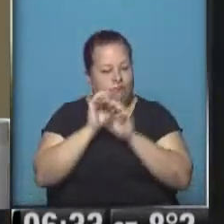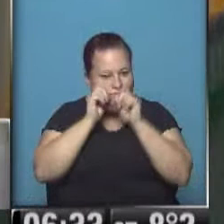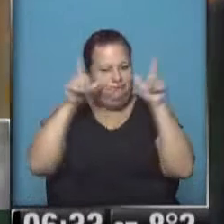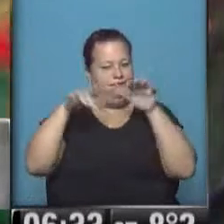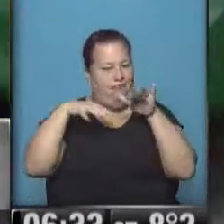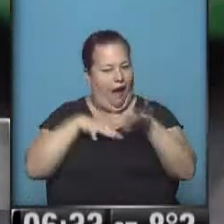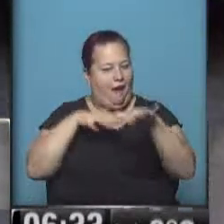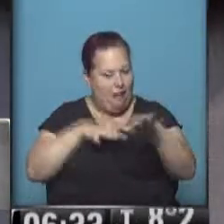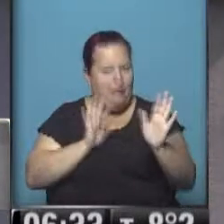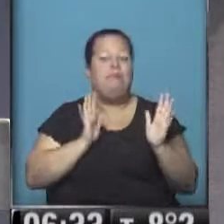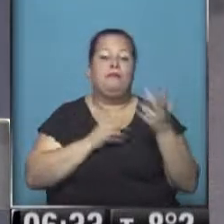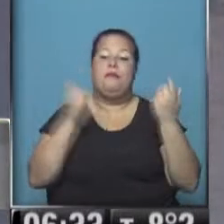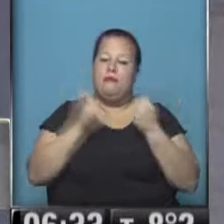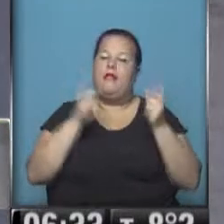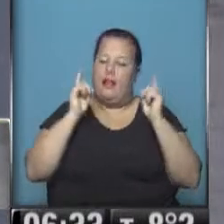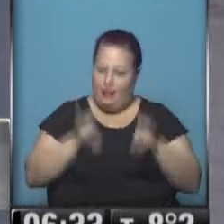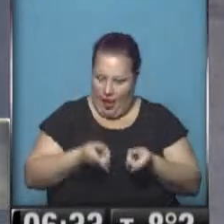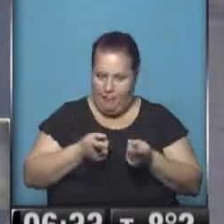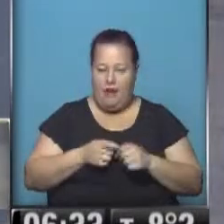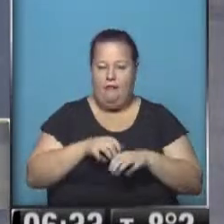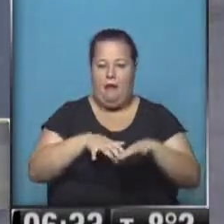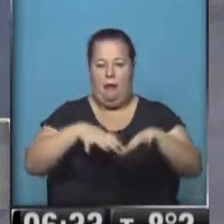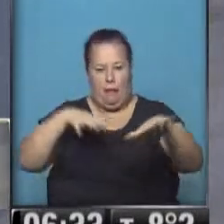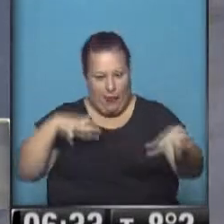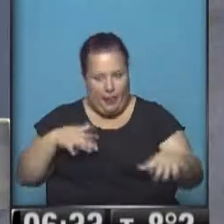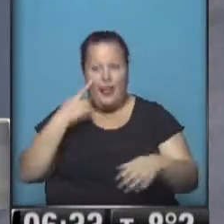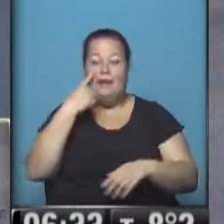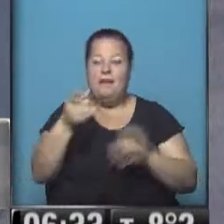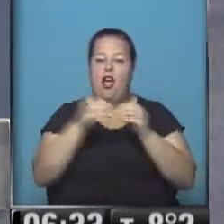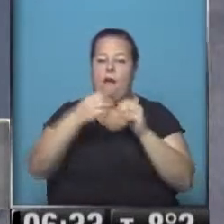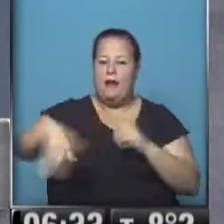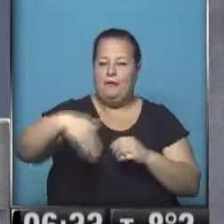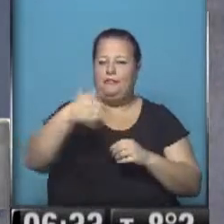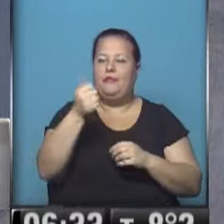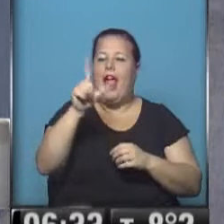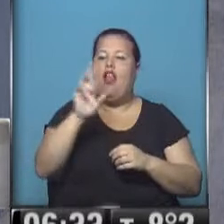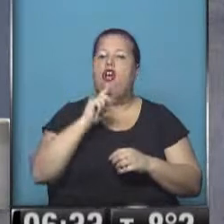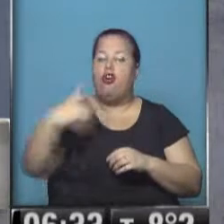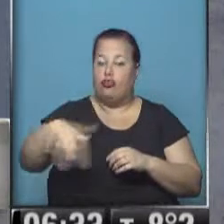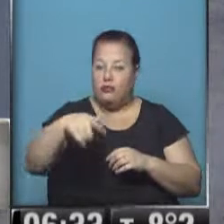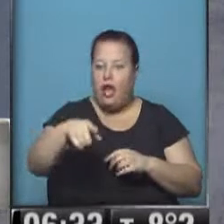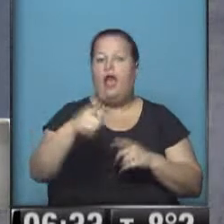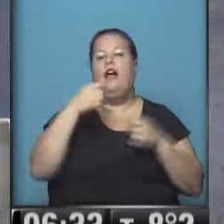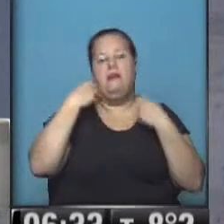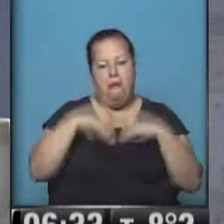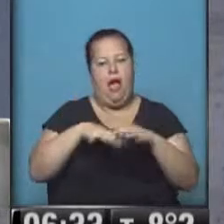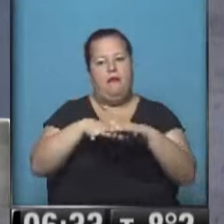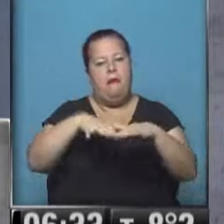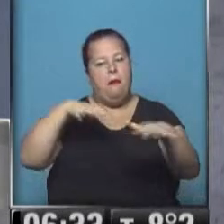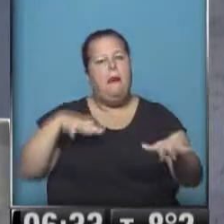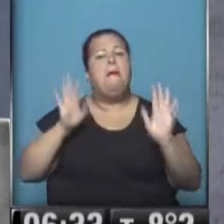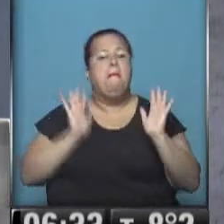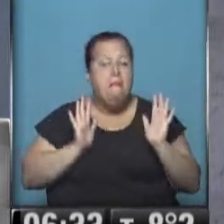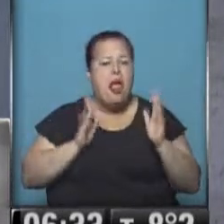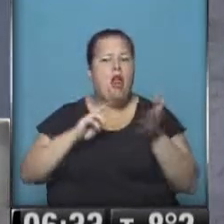ciudad y por supuesto que el tránsito acompaña aumenta la imagen que no evita nuestro compañero de figueroa alcorta poniente incrementarse pero